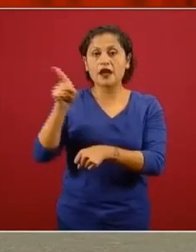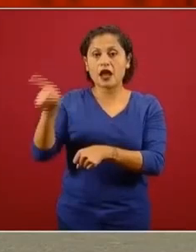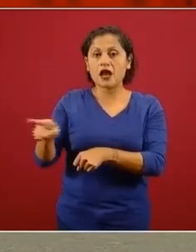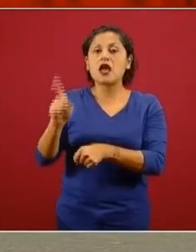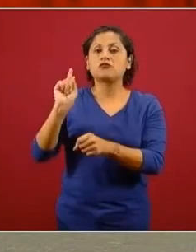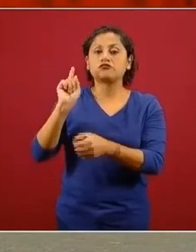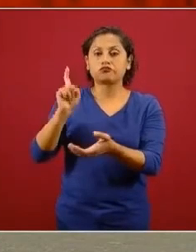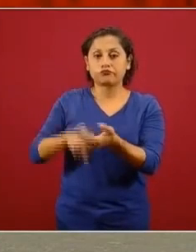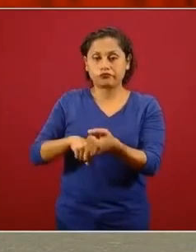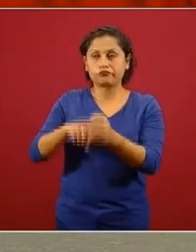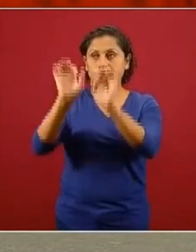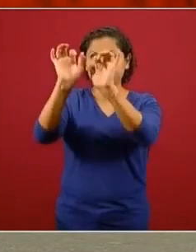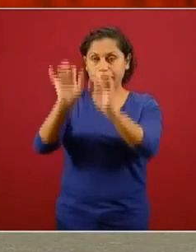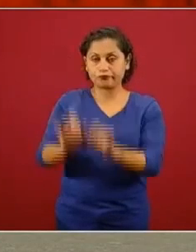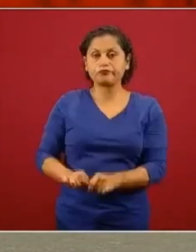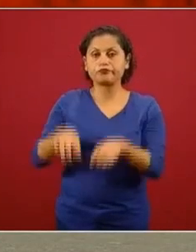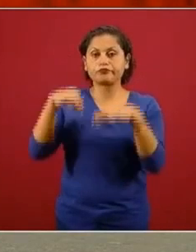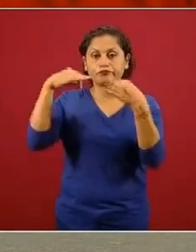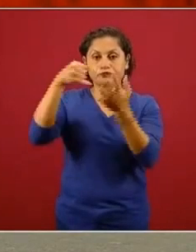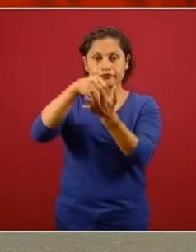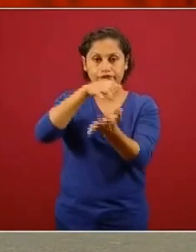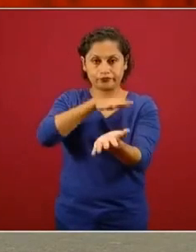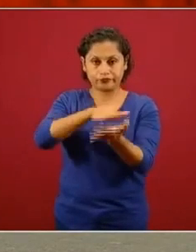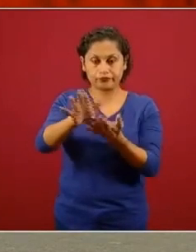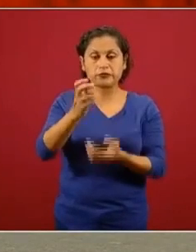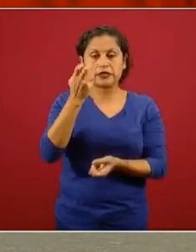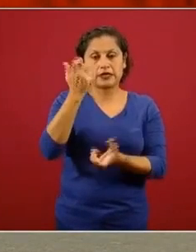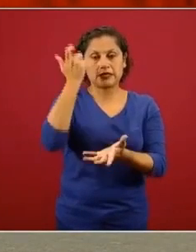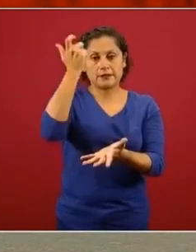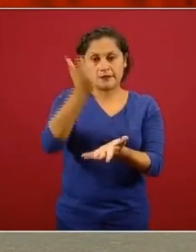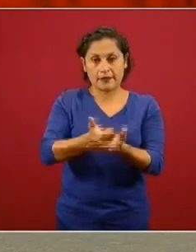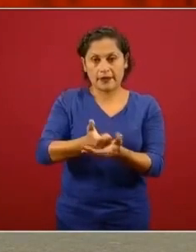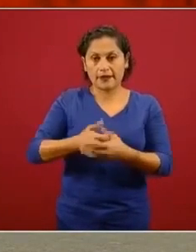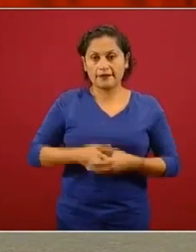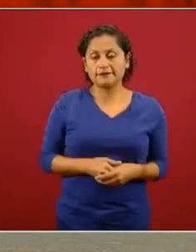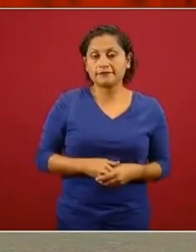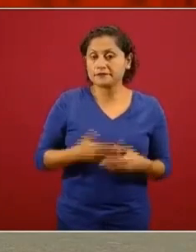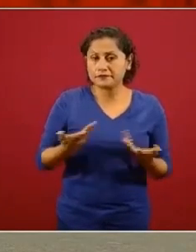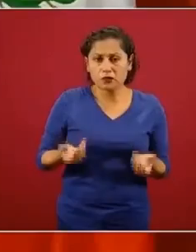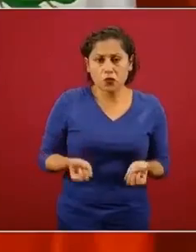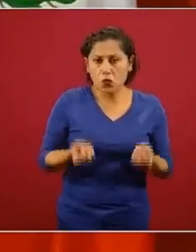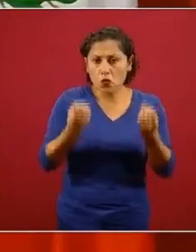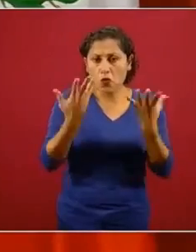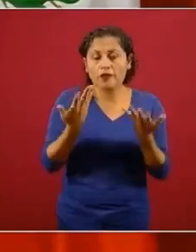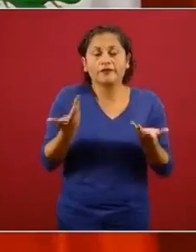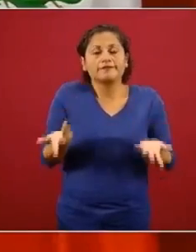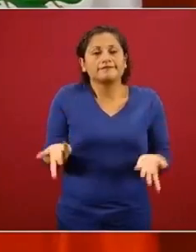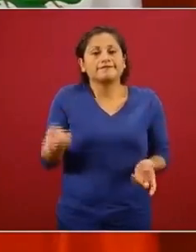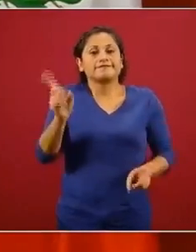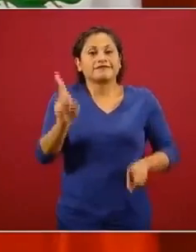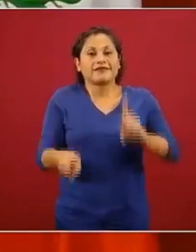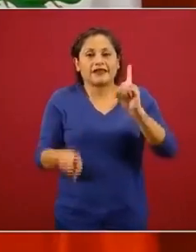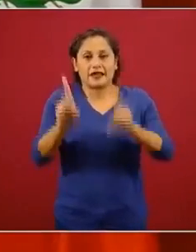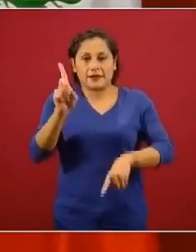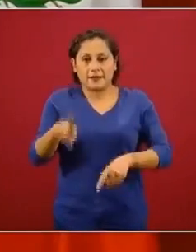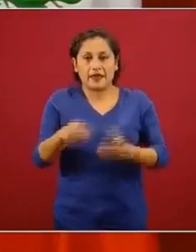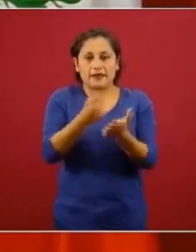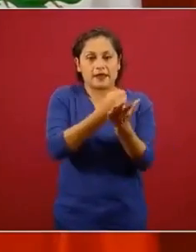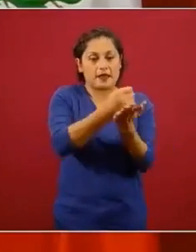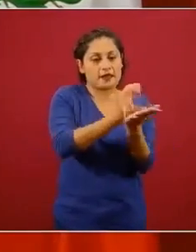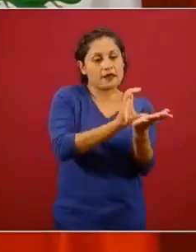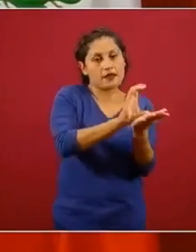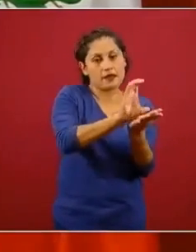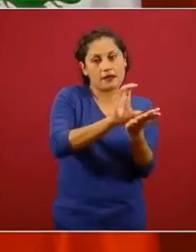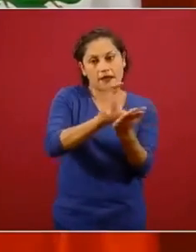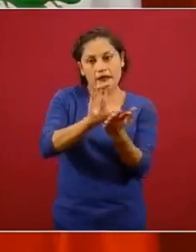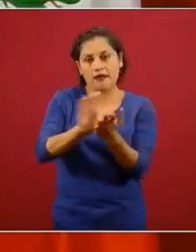Ahora, ¿cuánto van a pagar estas personas? Aquí depende, porque el crédito estuvo disponible para